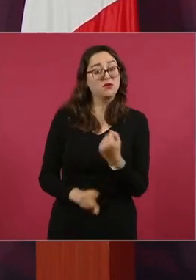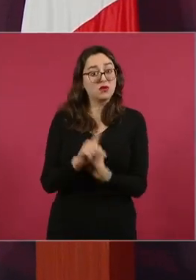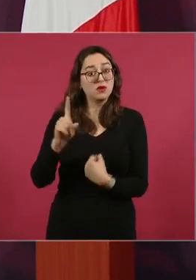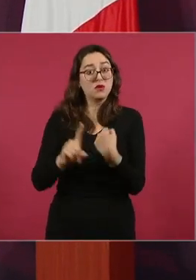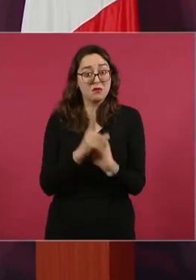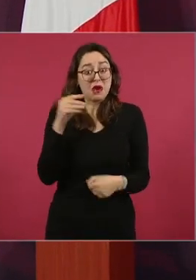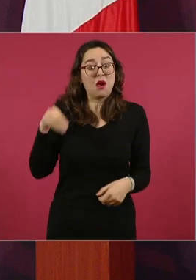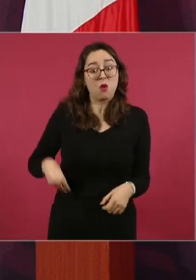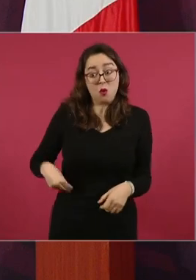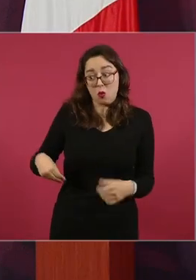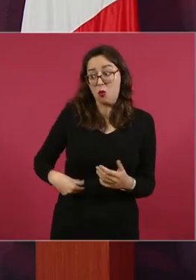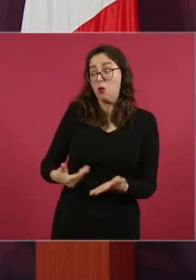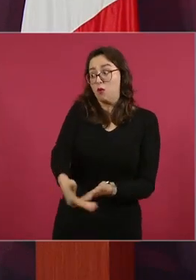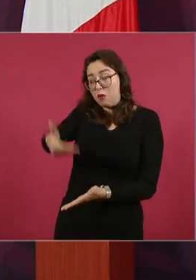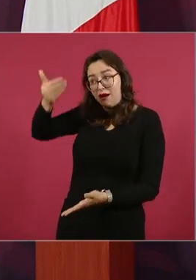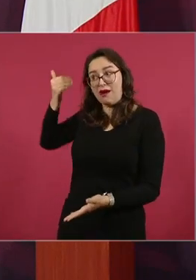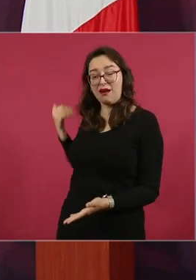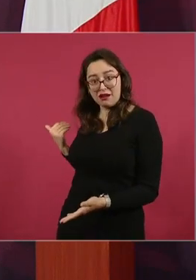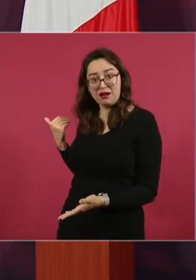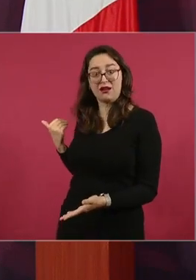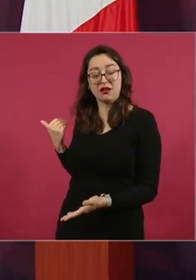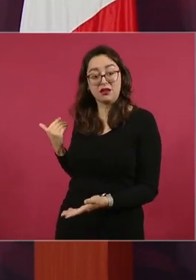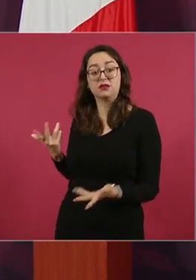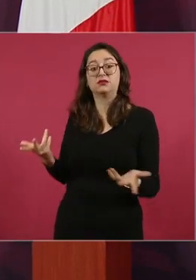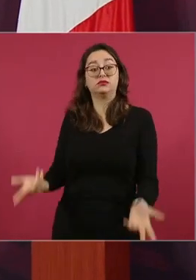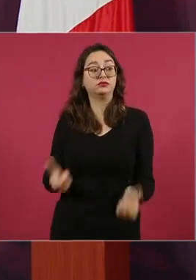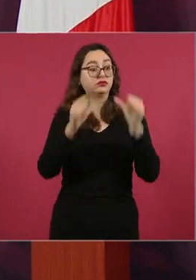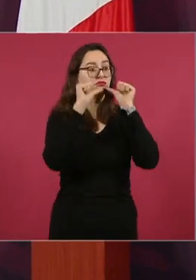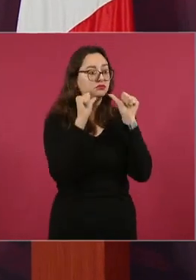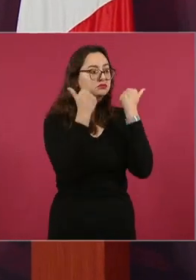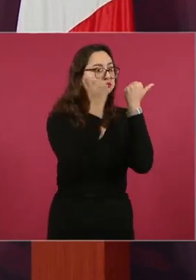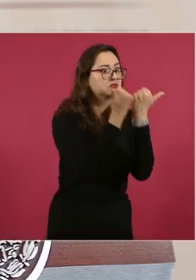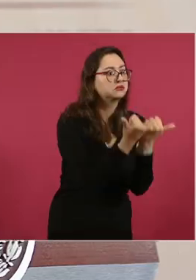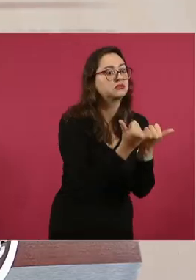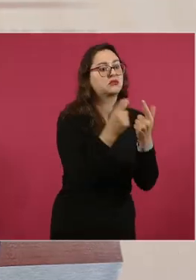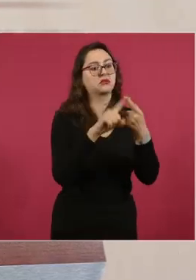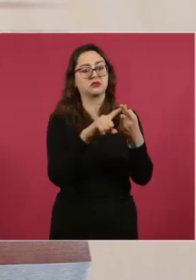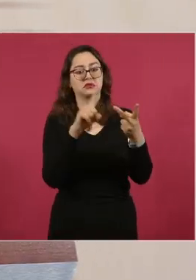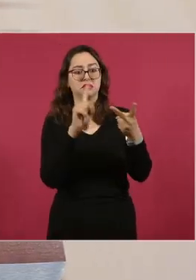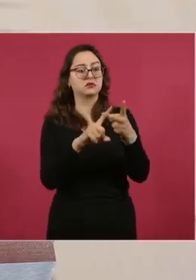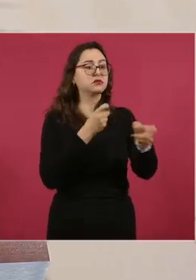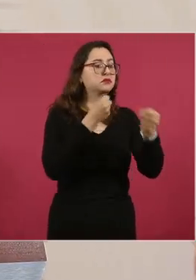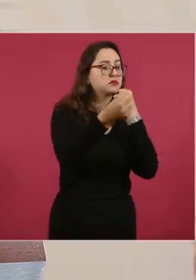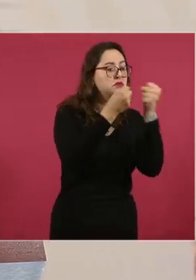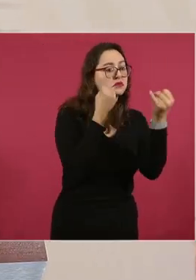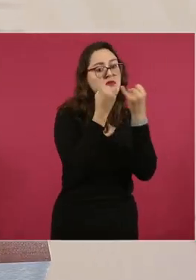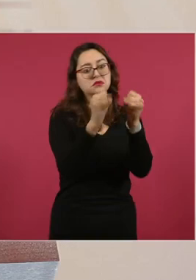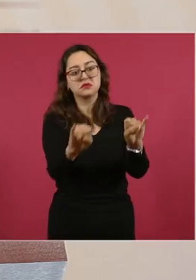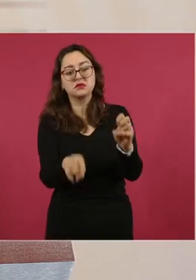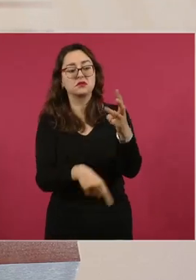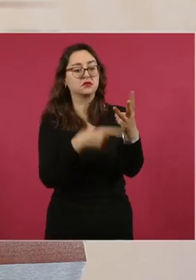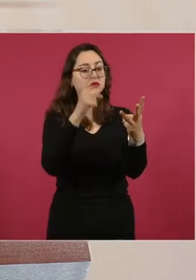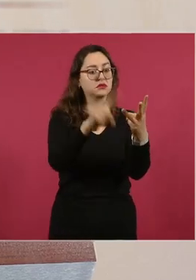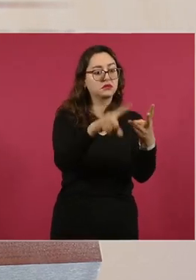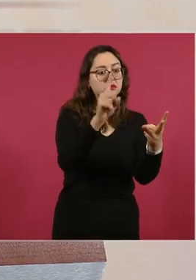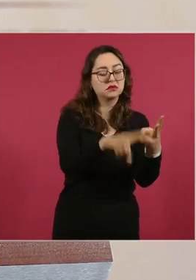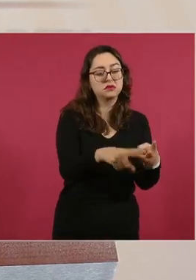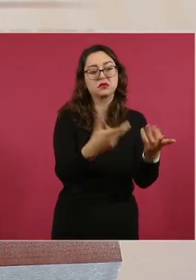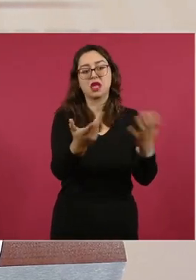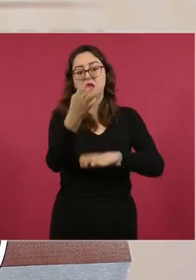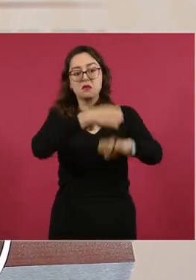las organizaciones de la llamada sociedad civil, la prensa independiente, entre comillas, muchos